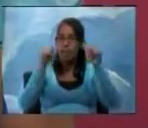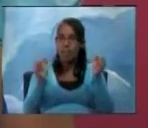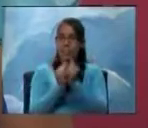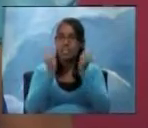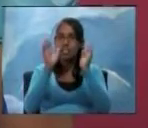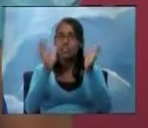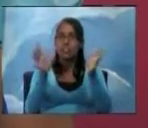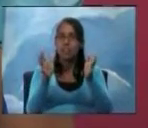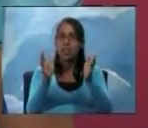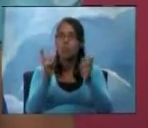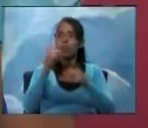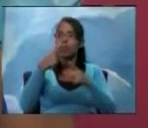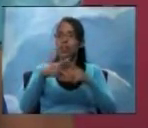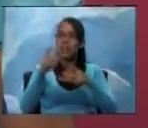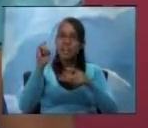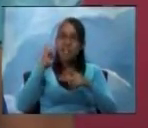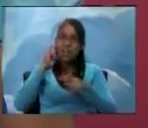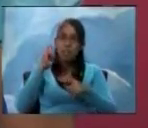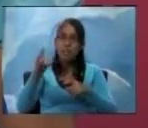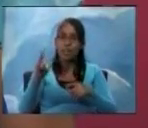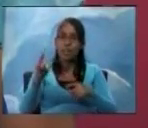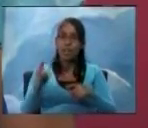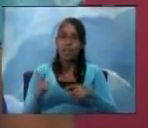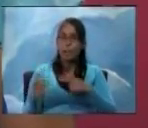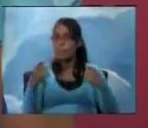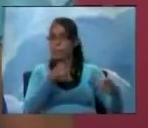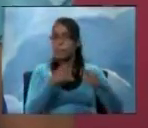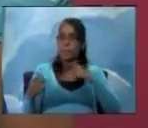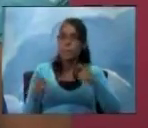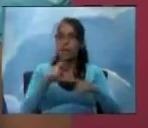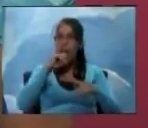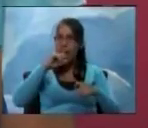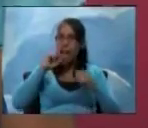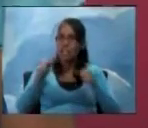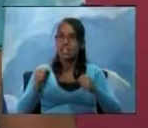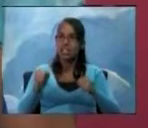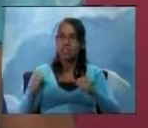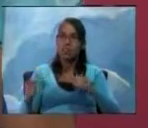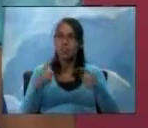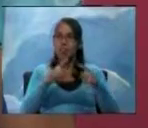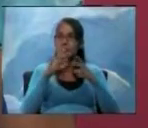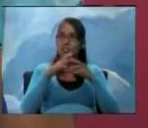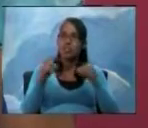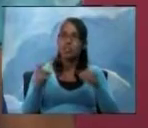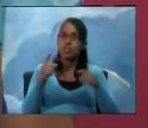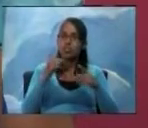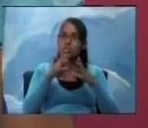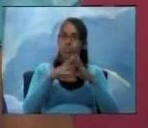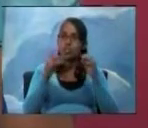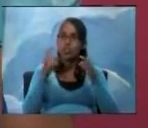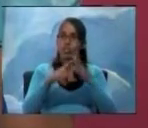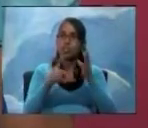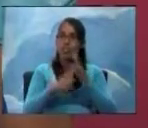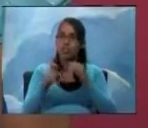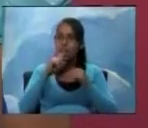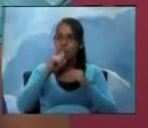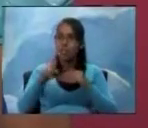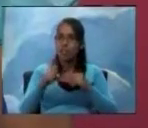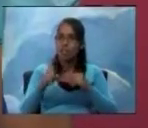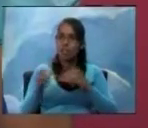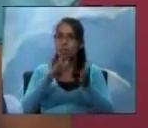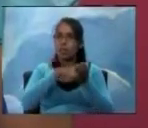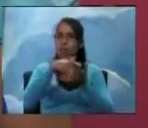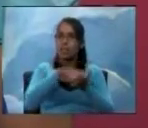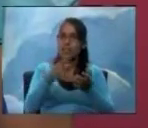hechicería, brujería, enemistades, pleitos, celos, iras, contiendas, disensiones, envidia, homicidio,